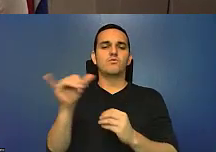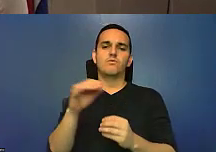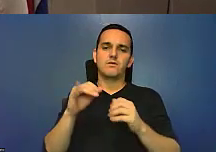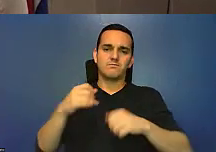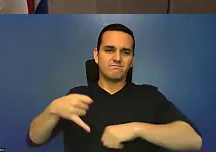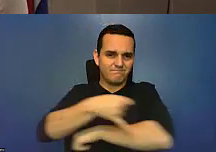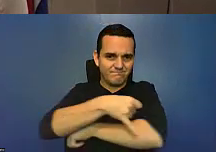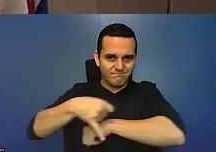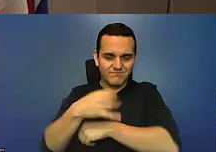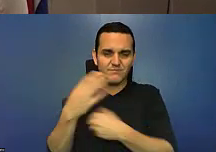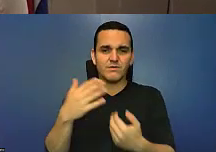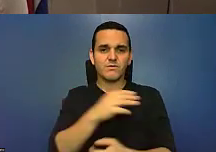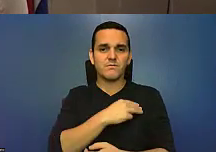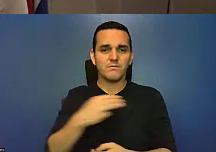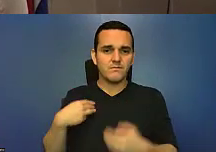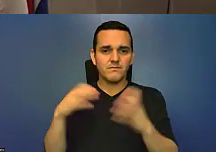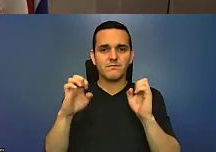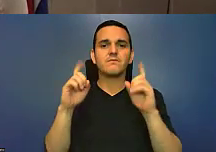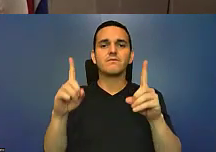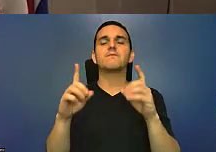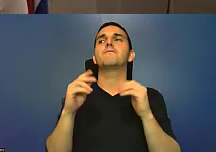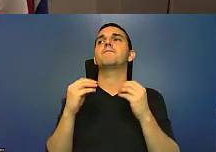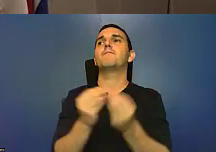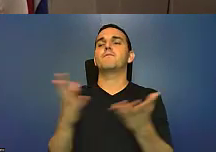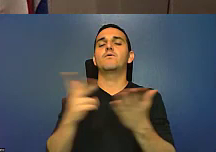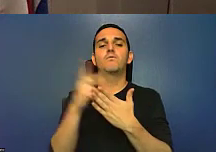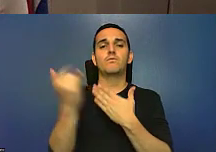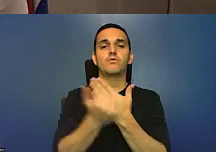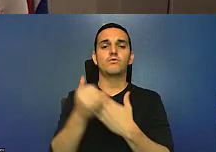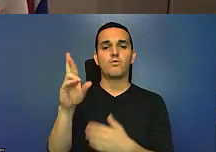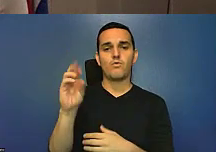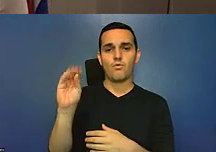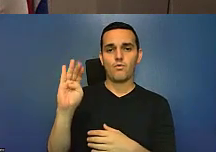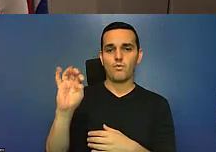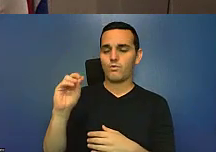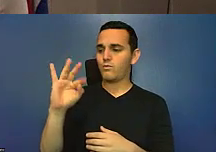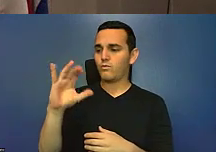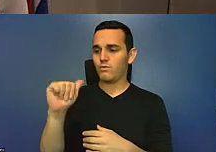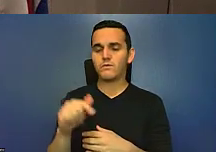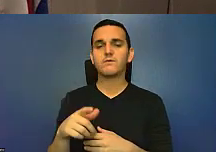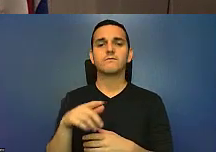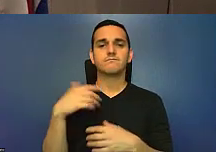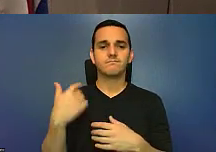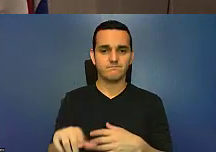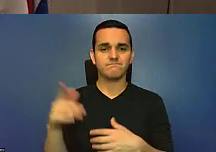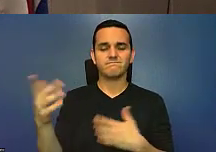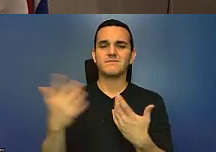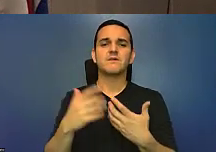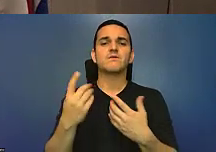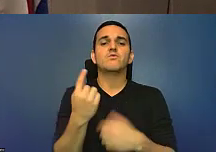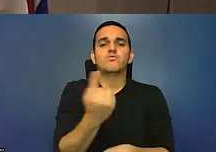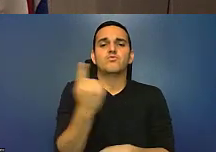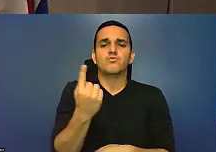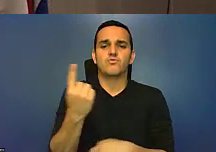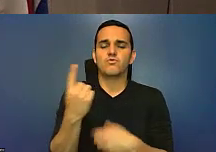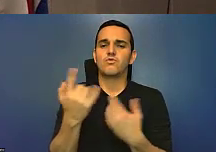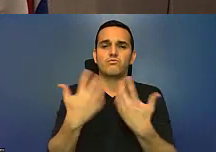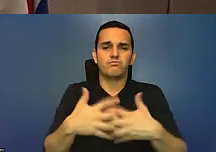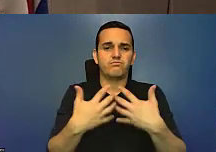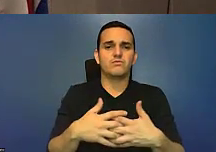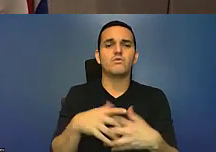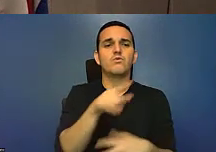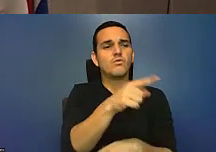aportes en el proyecto Robótica. Entre sus áreas de interés se encuentran el automatismo industrial, el uso de